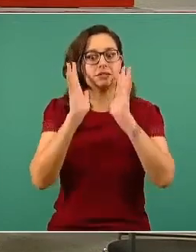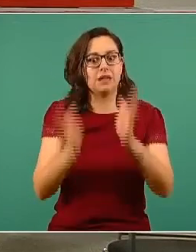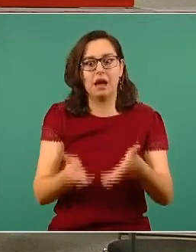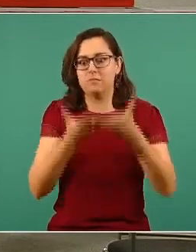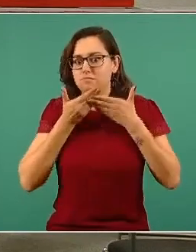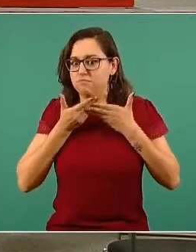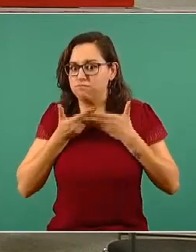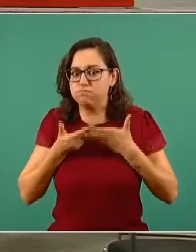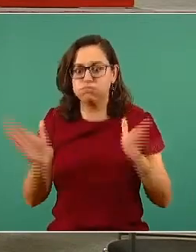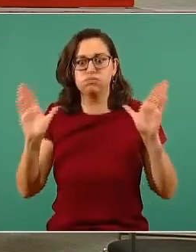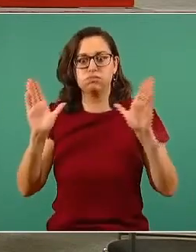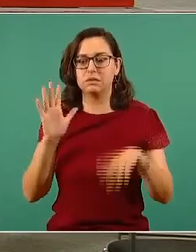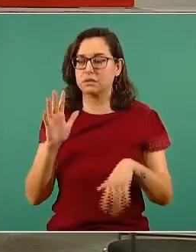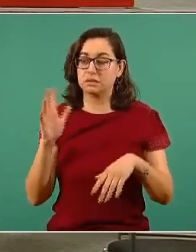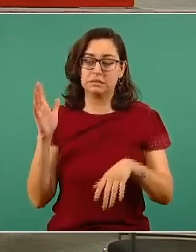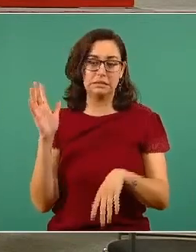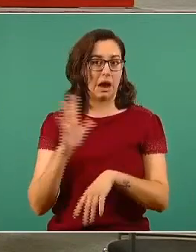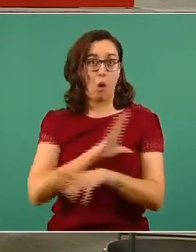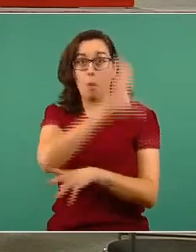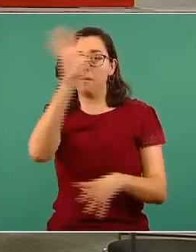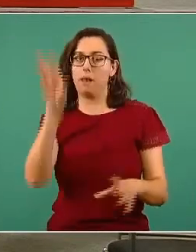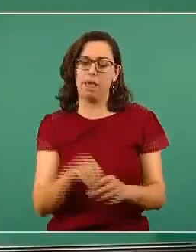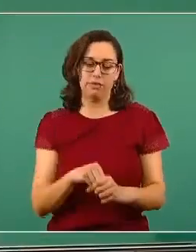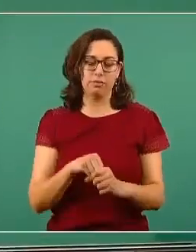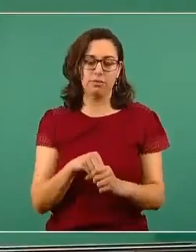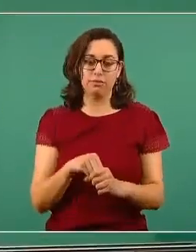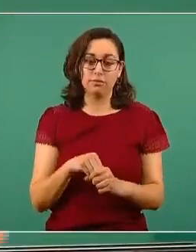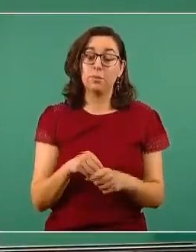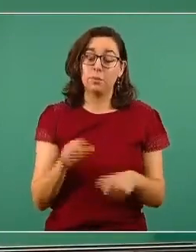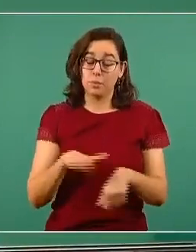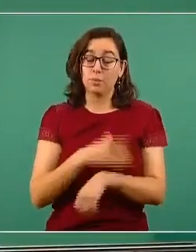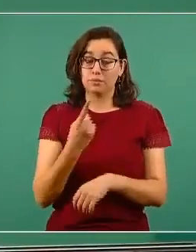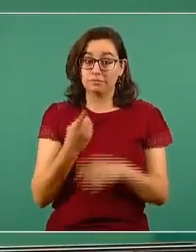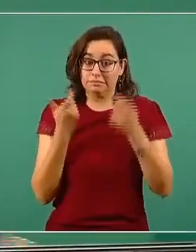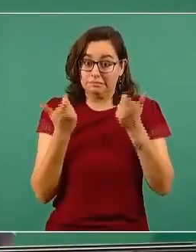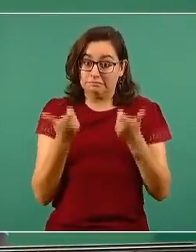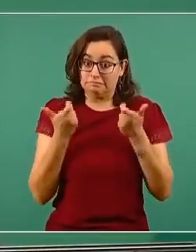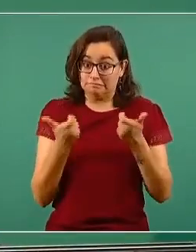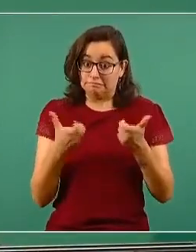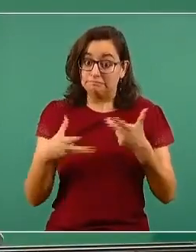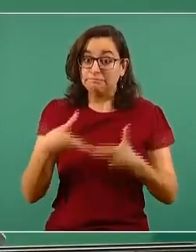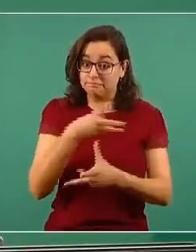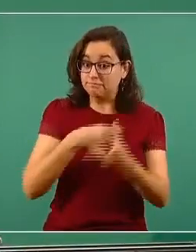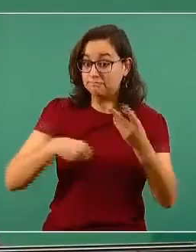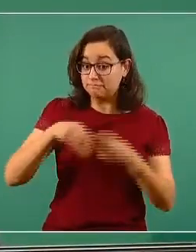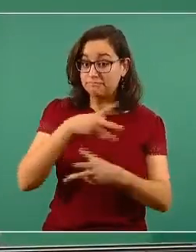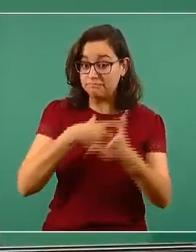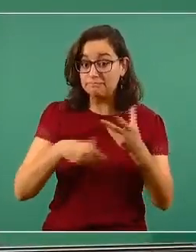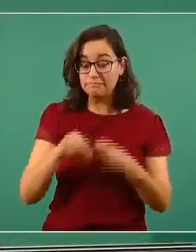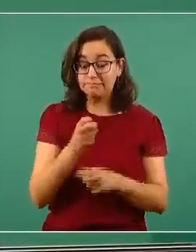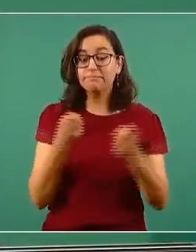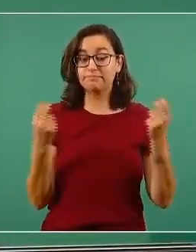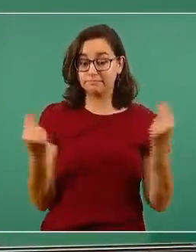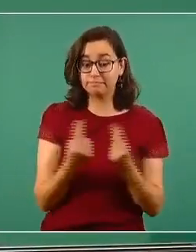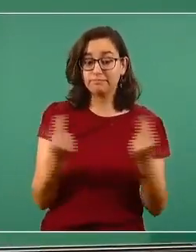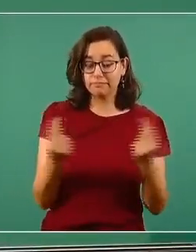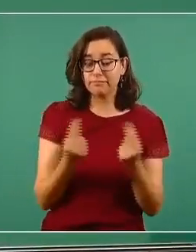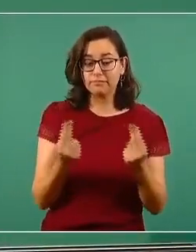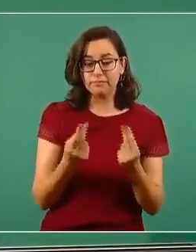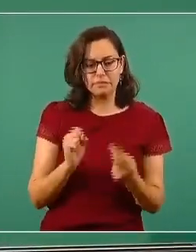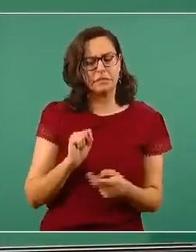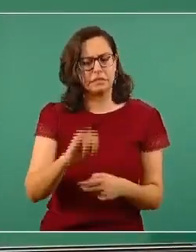ya y se abra lo más rápidamente posible, porque hay que recuperar ganancias, hay que recuperar